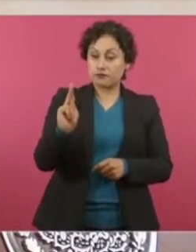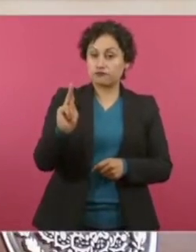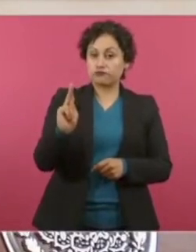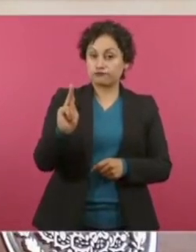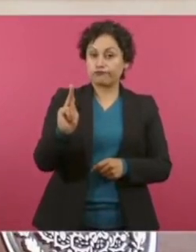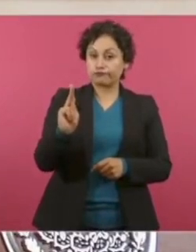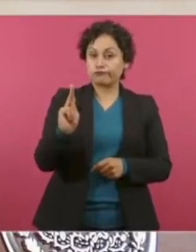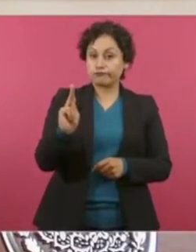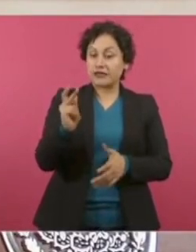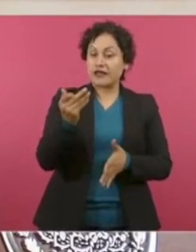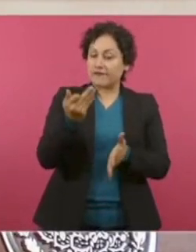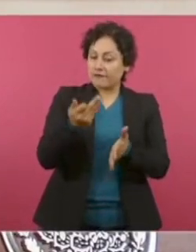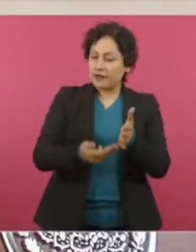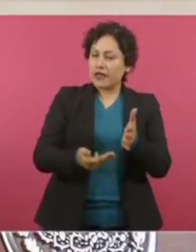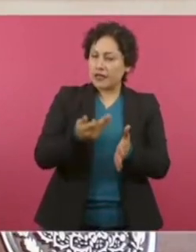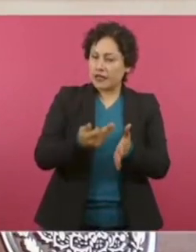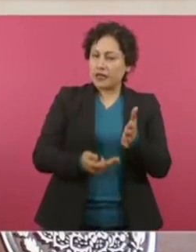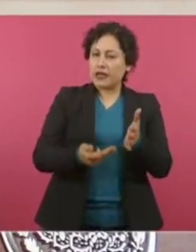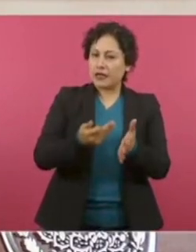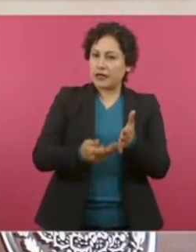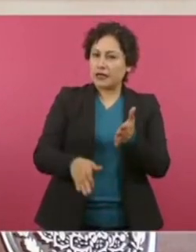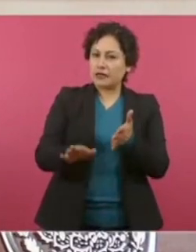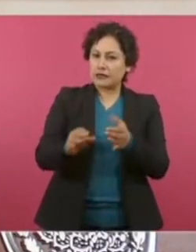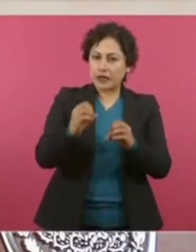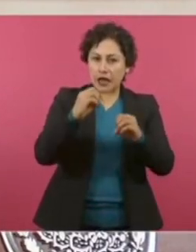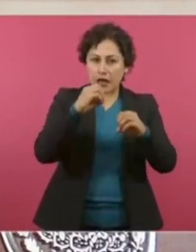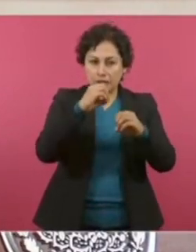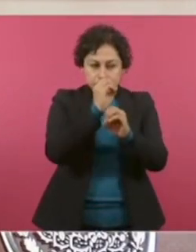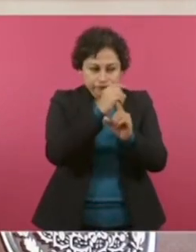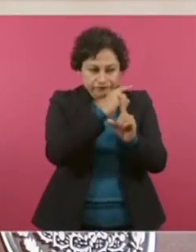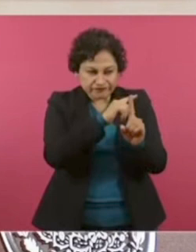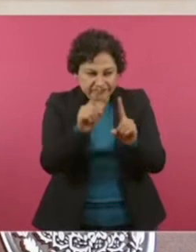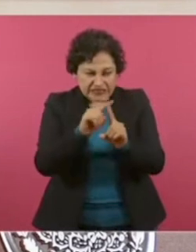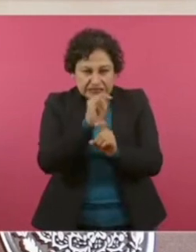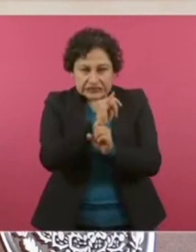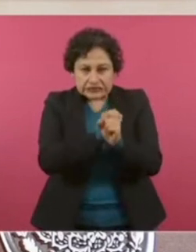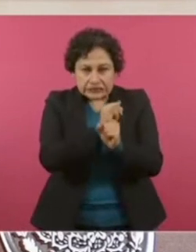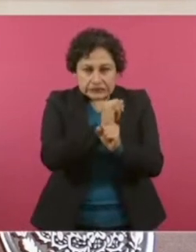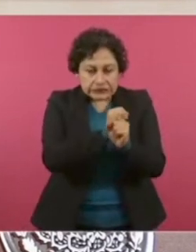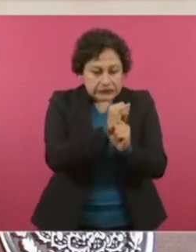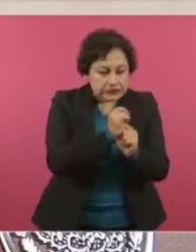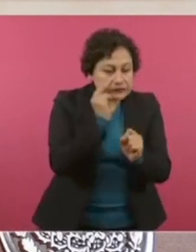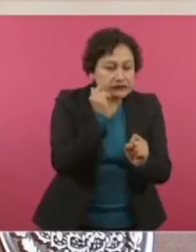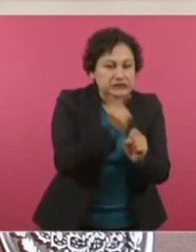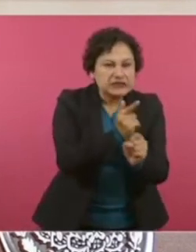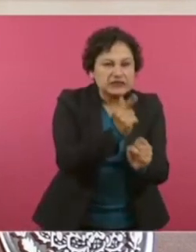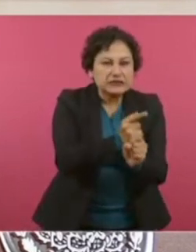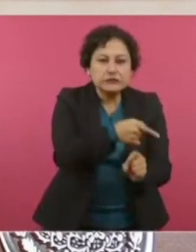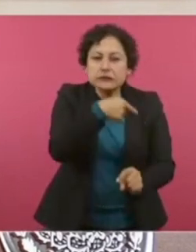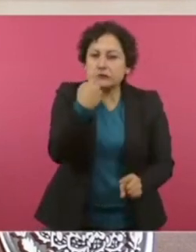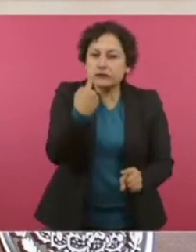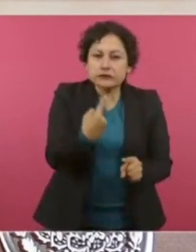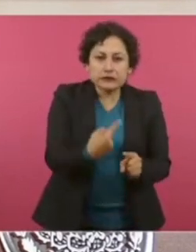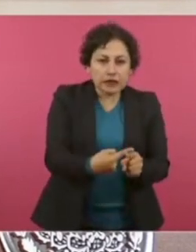se hagan todos los análisis para identificarlos bien,